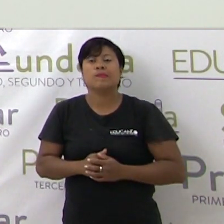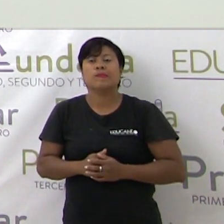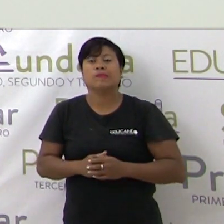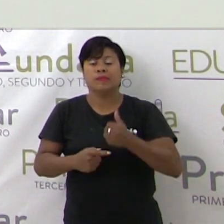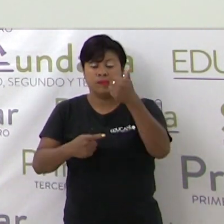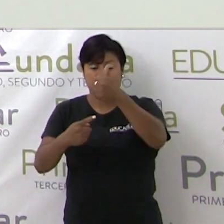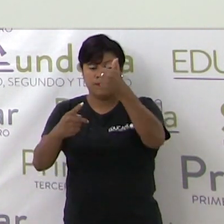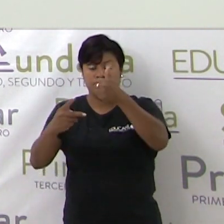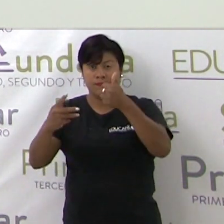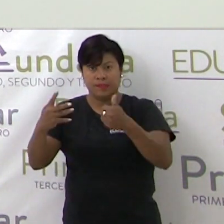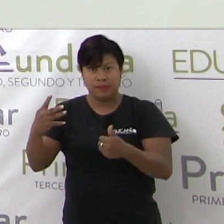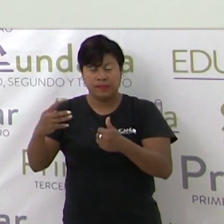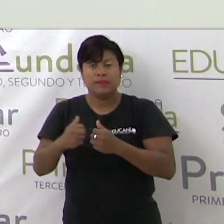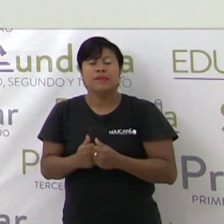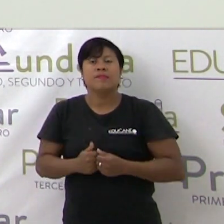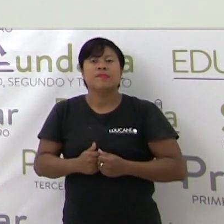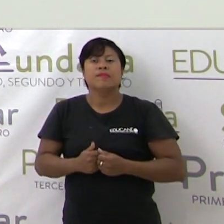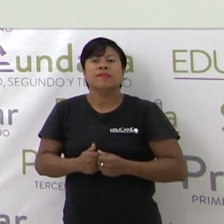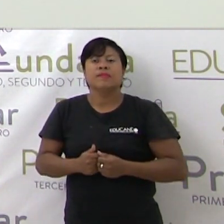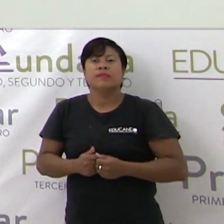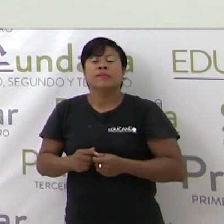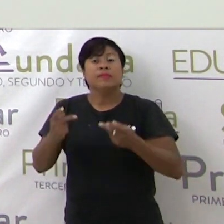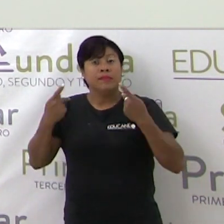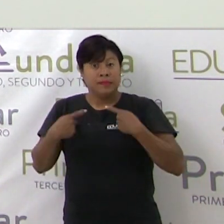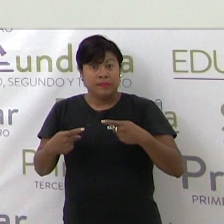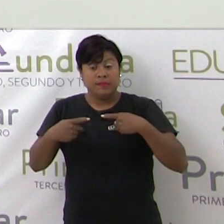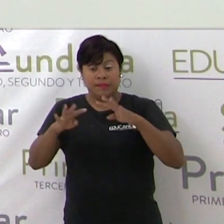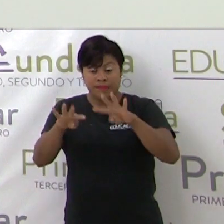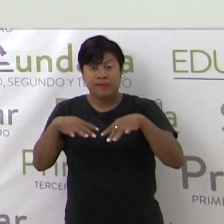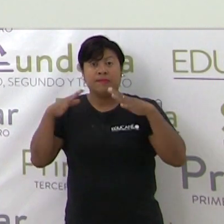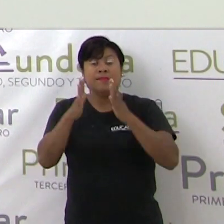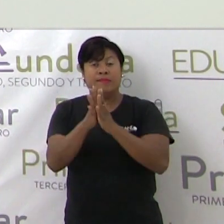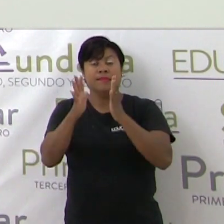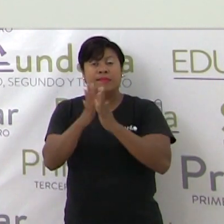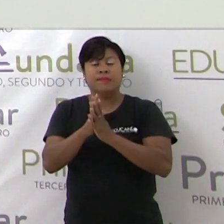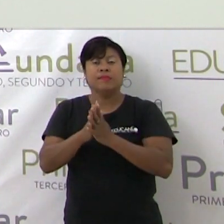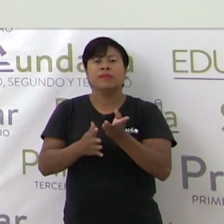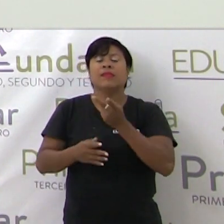cada uno de ellos, cada uno de los contertulios